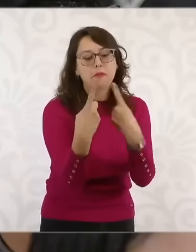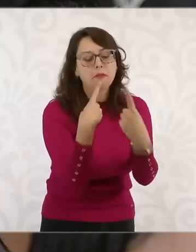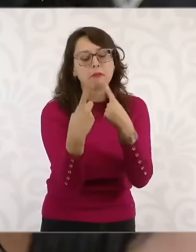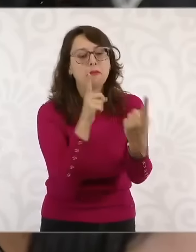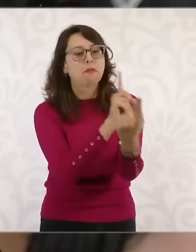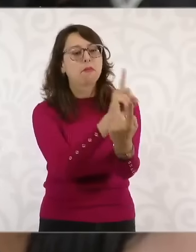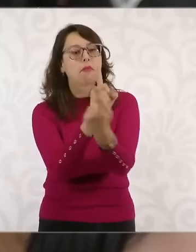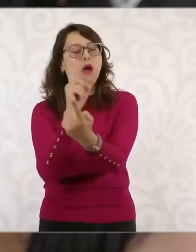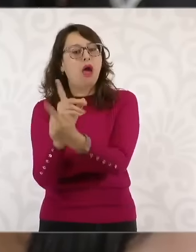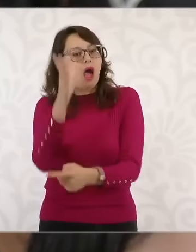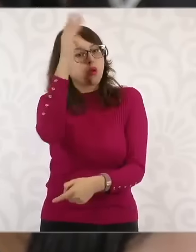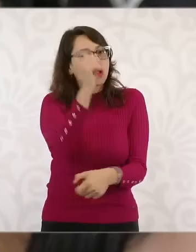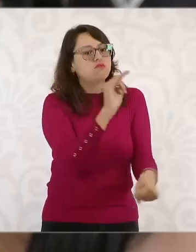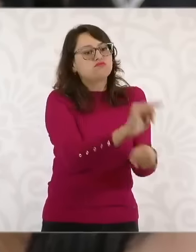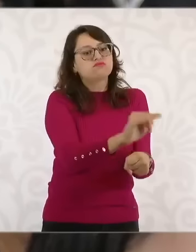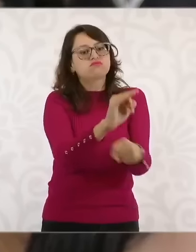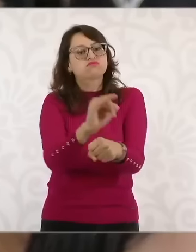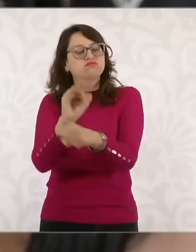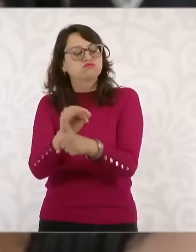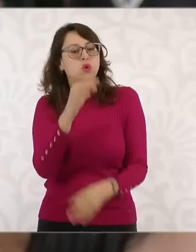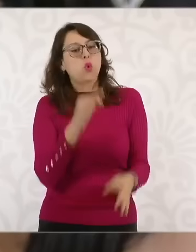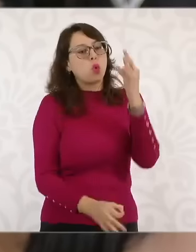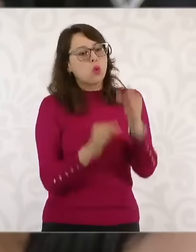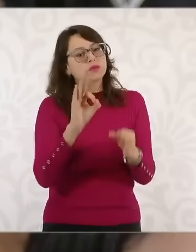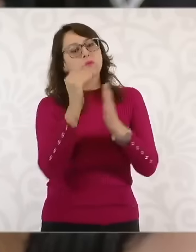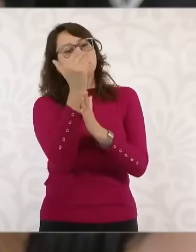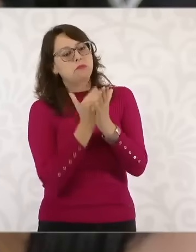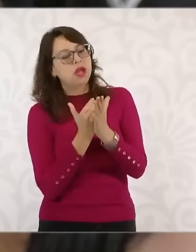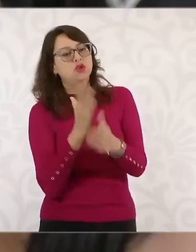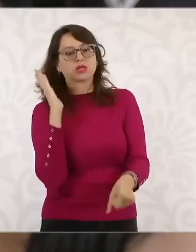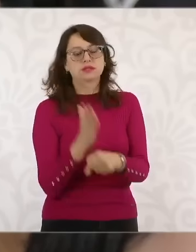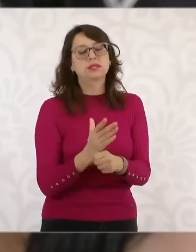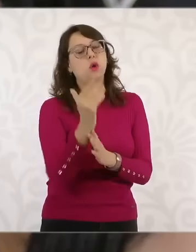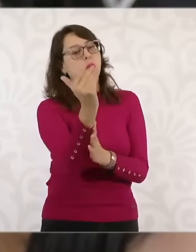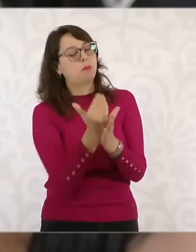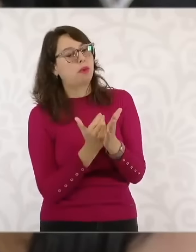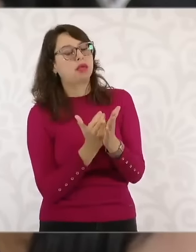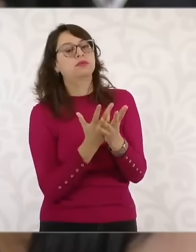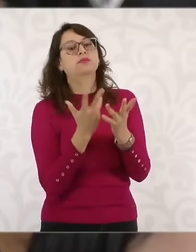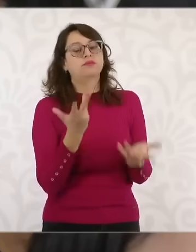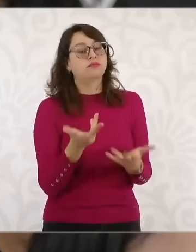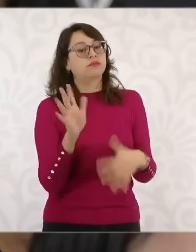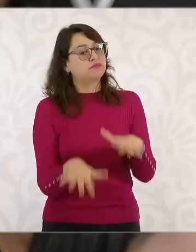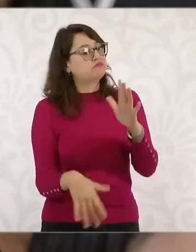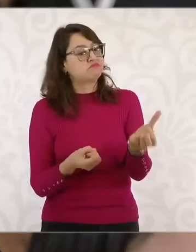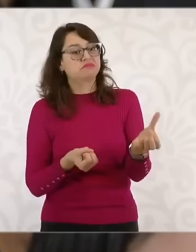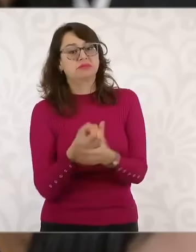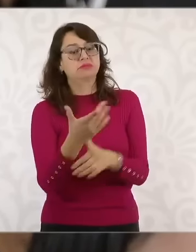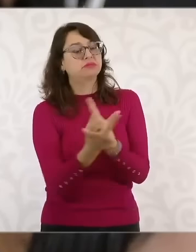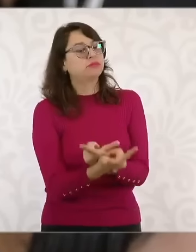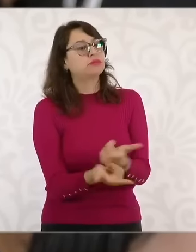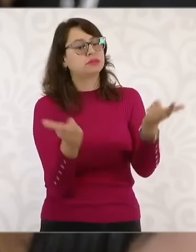les generan beneficios procesales, en algunas ocasiones les reducen la condena y en otras pues incluso los dejan en